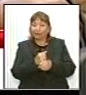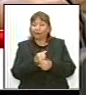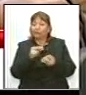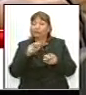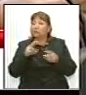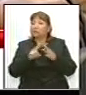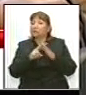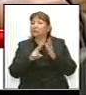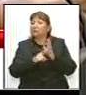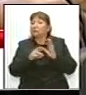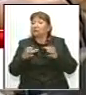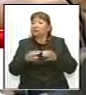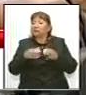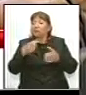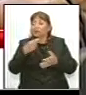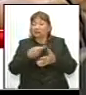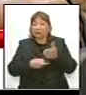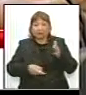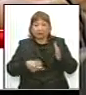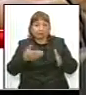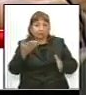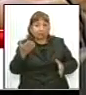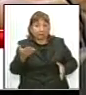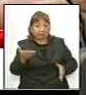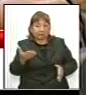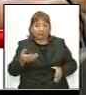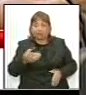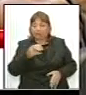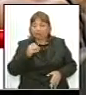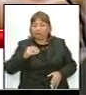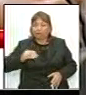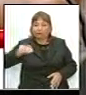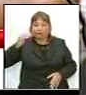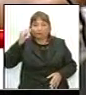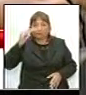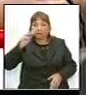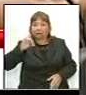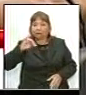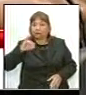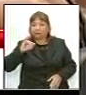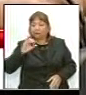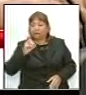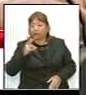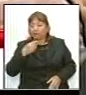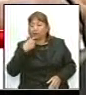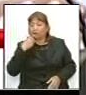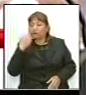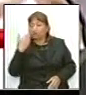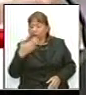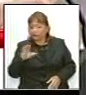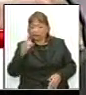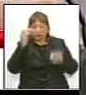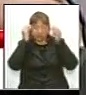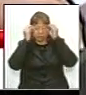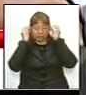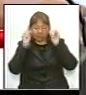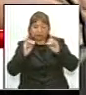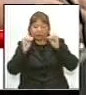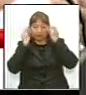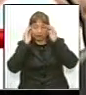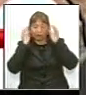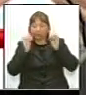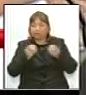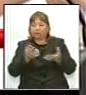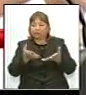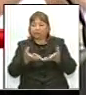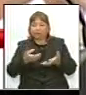el reglamento del Congreso, le va a corresponder a Oficialía Mayor. Ya hemos escuchado varias opiniones y yo